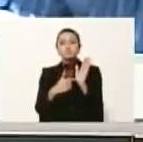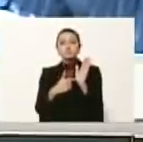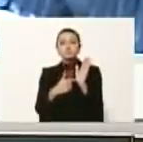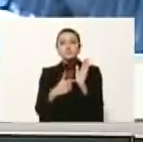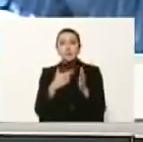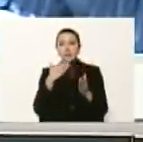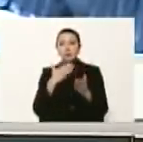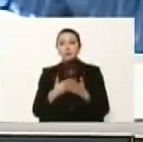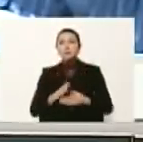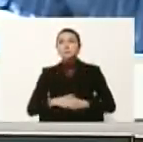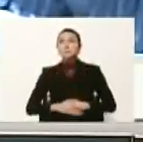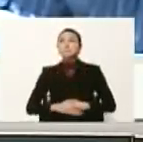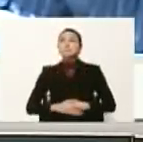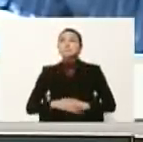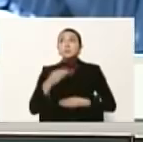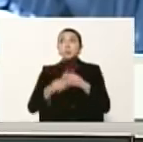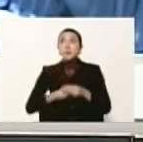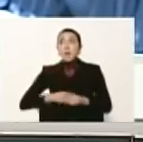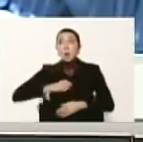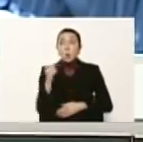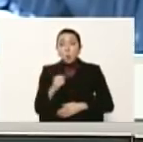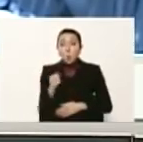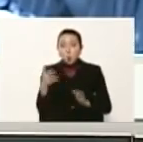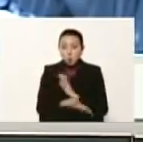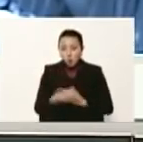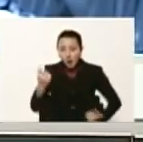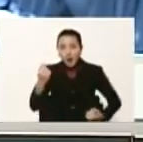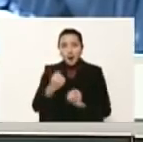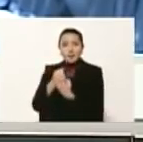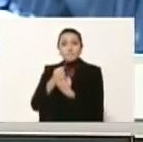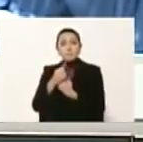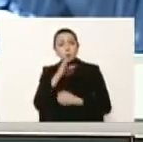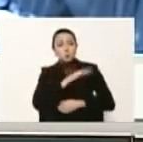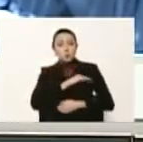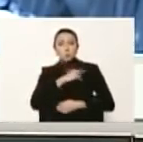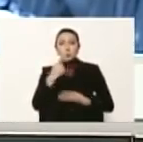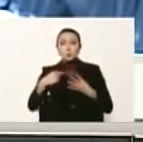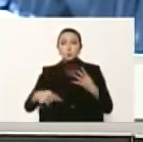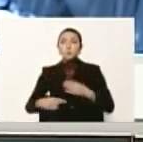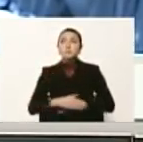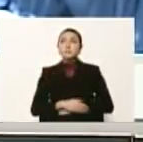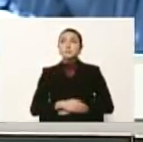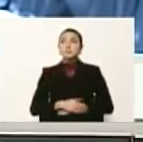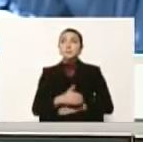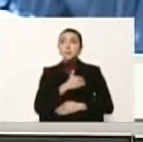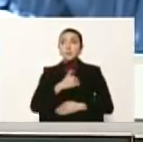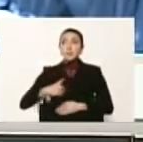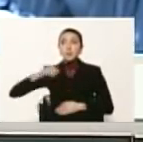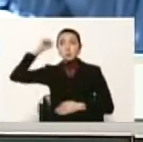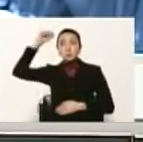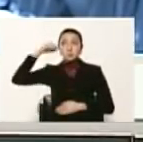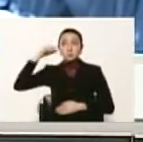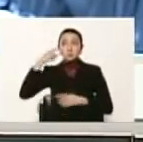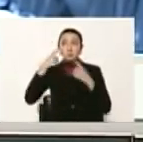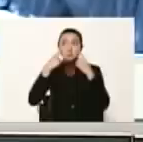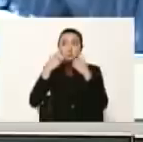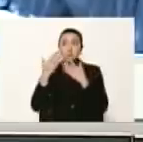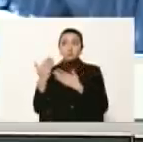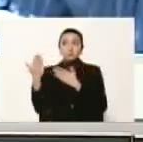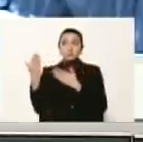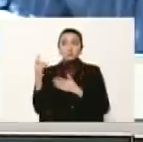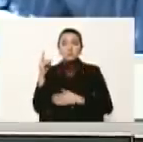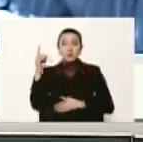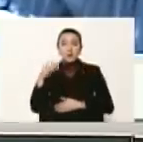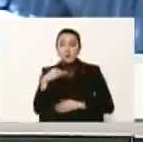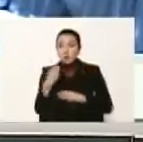afortunadamente, por nuestros organismos de seguridad con apoyo de inteligencia social. Yo quiero, por favor, mostrar el video donde uno